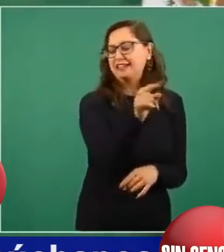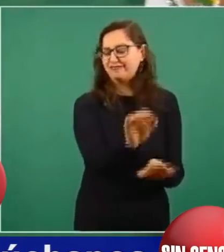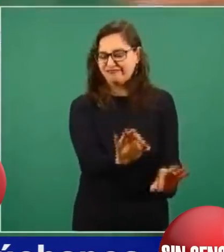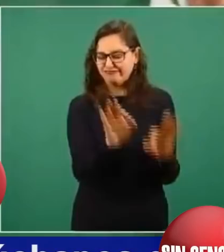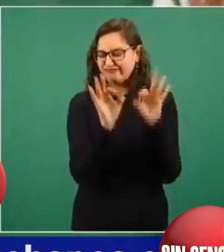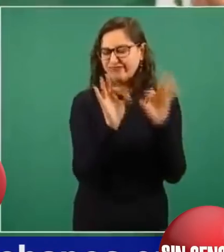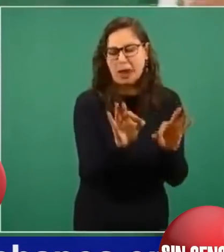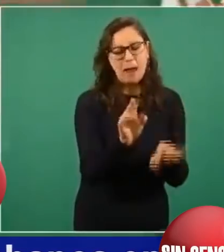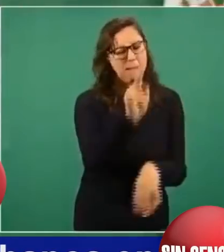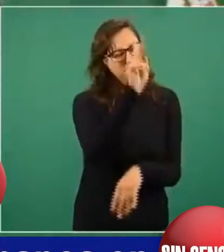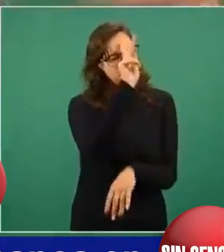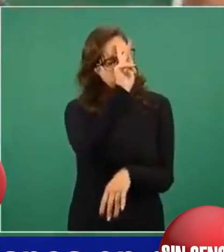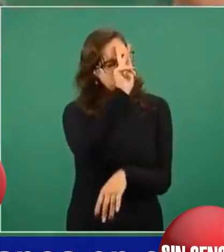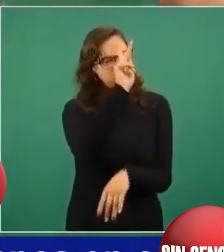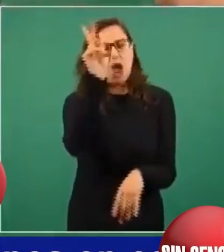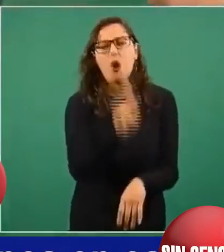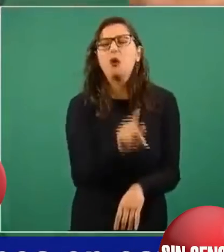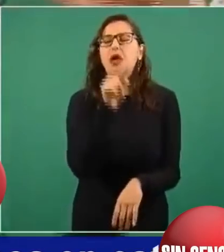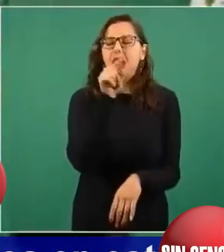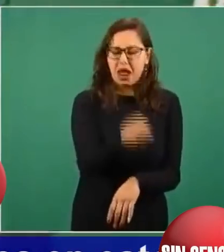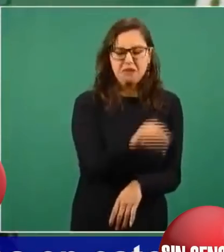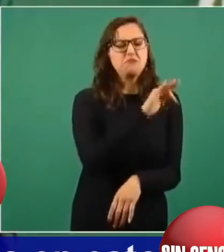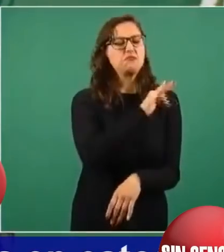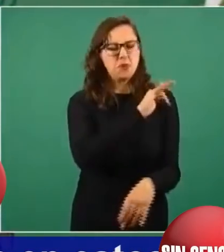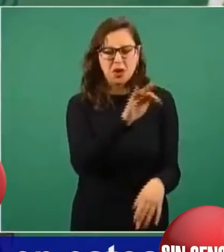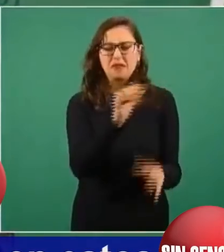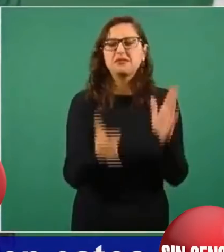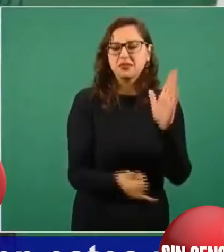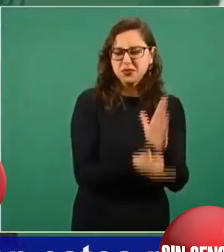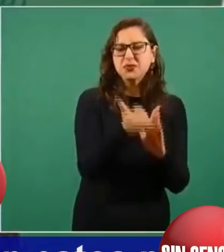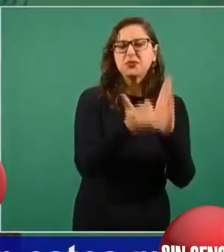el menos indicado,